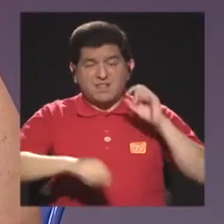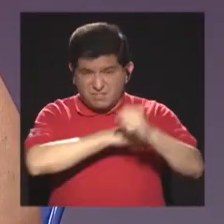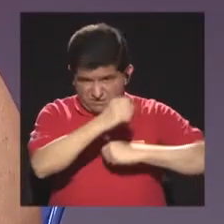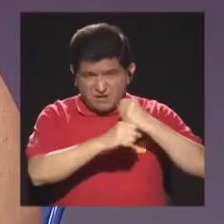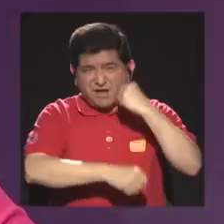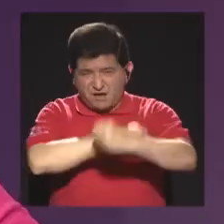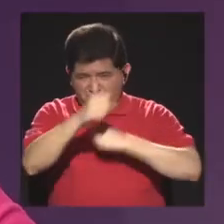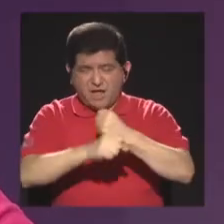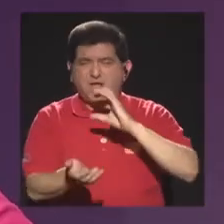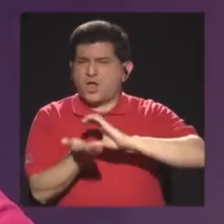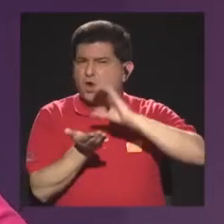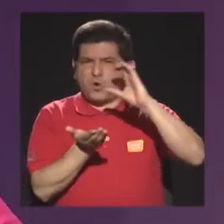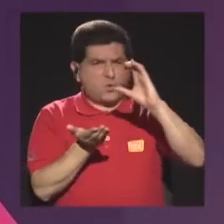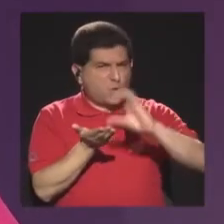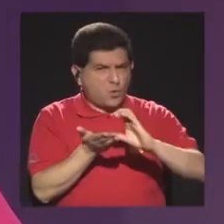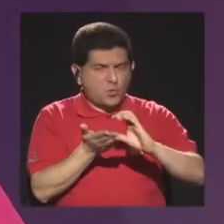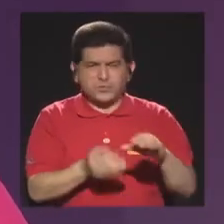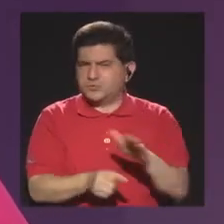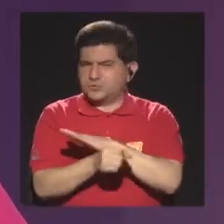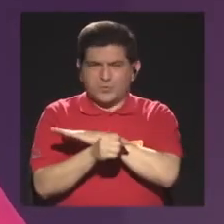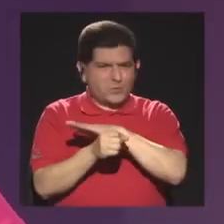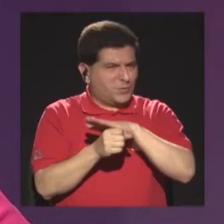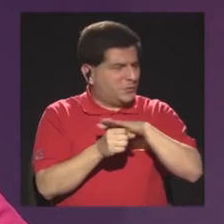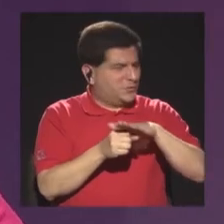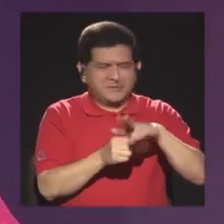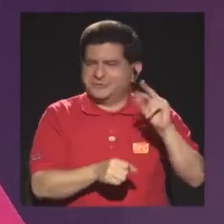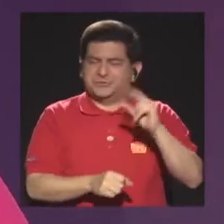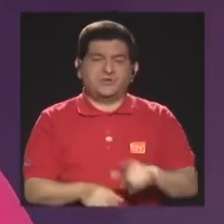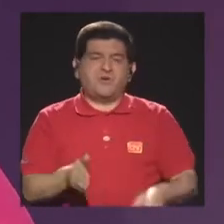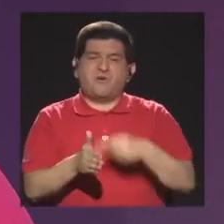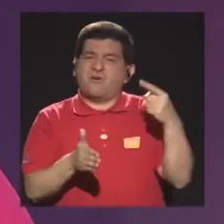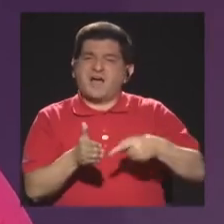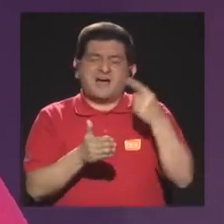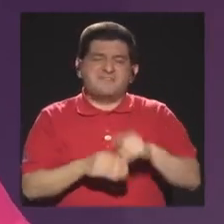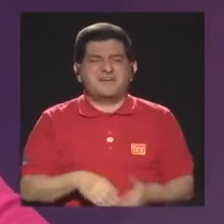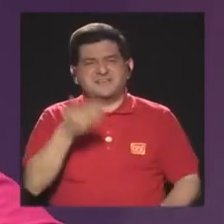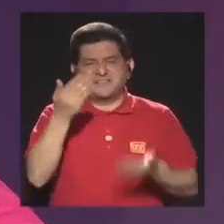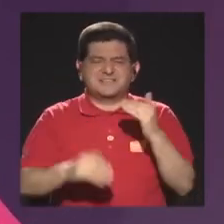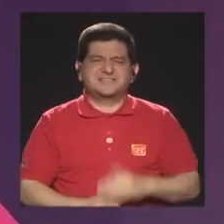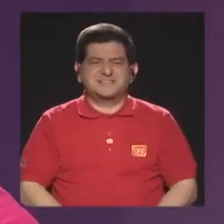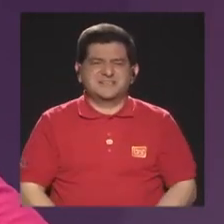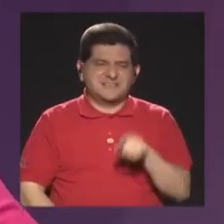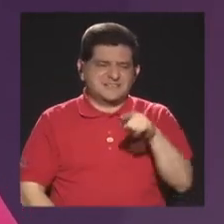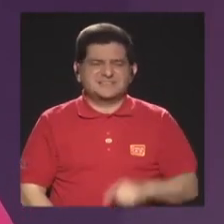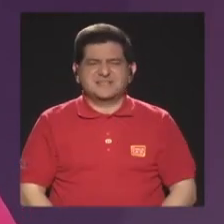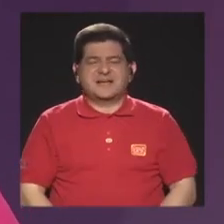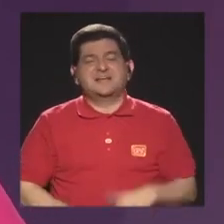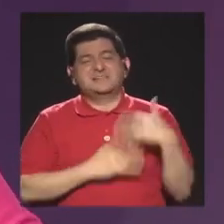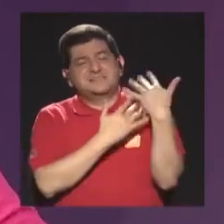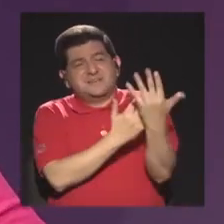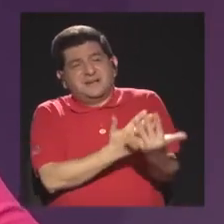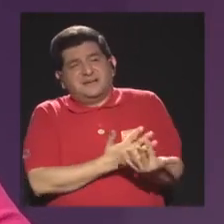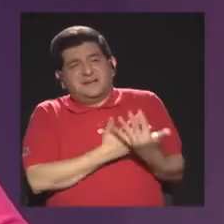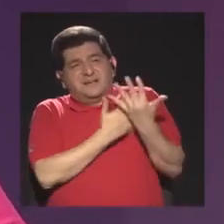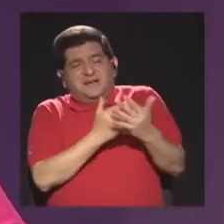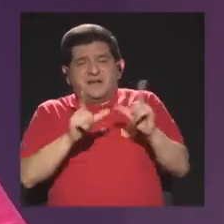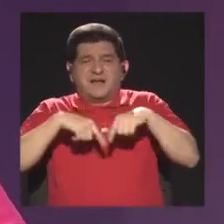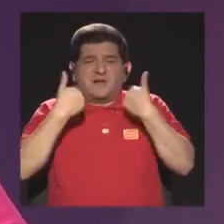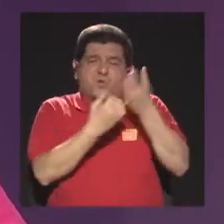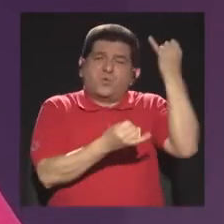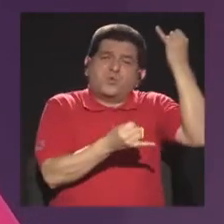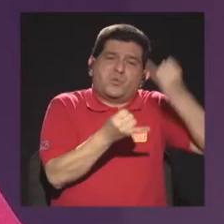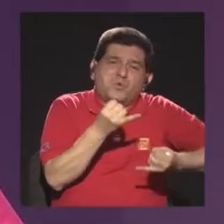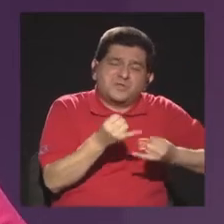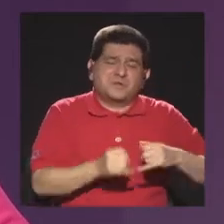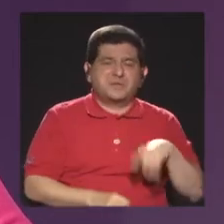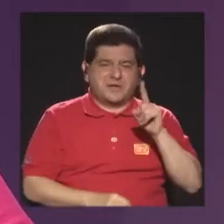porque los cursos no se llevaban completamente, porque a veces habían desfases, entonces había que esperar que un grupo terminara